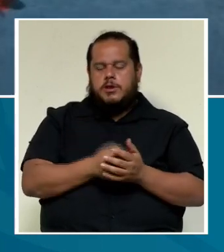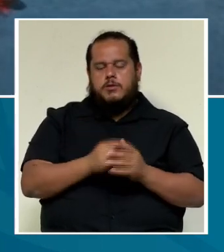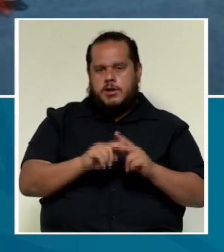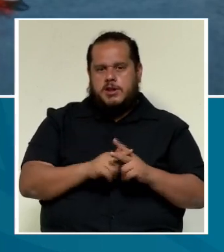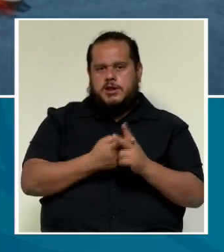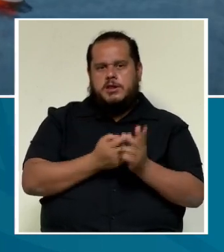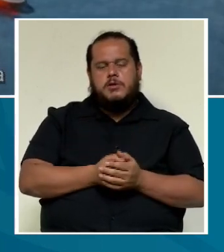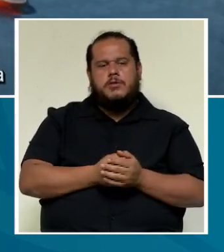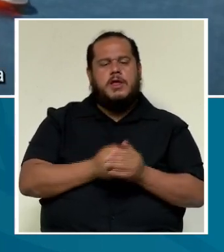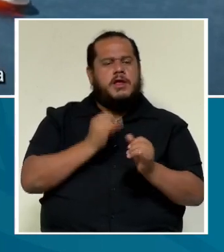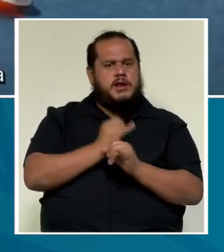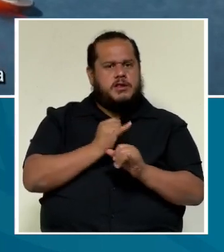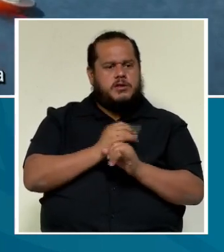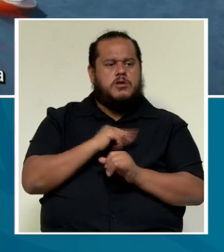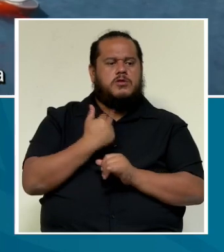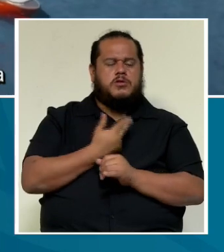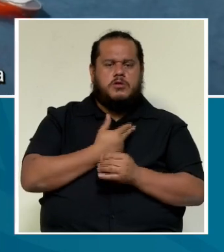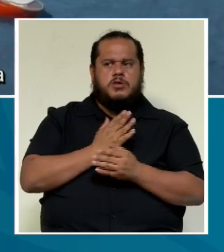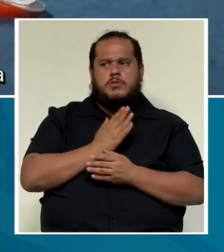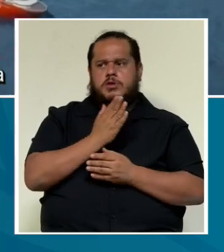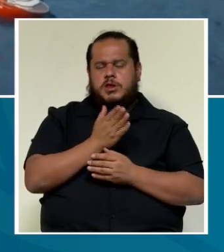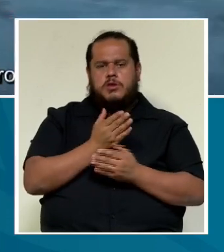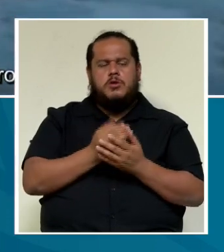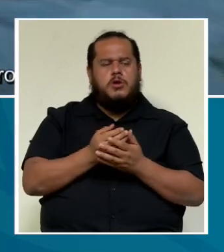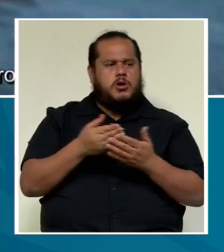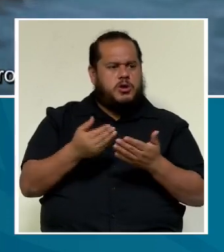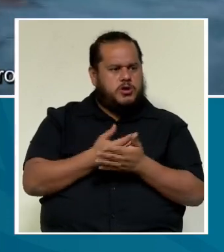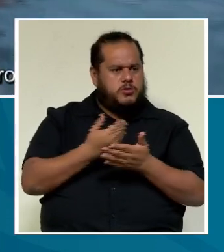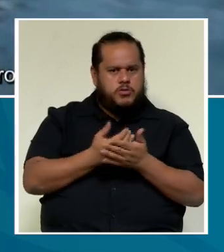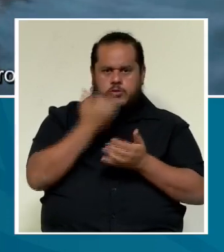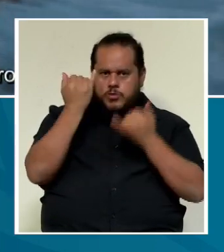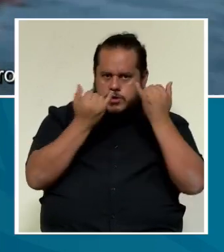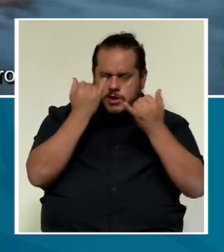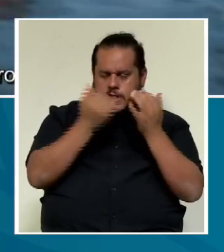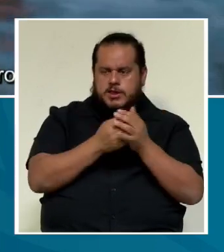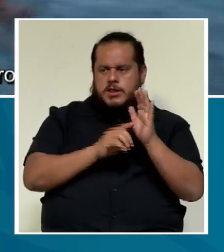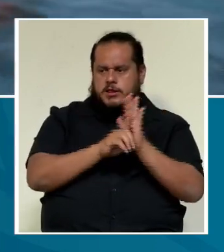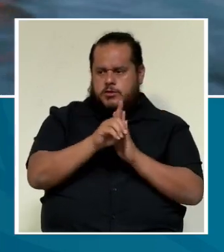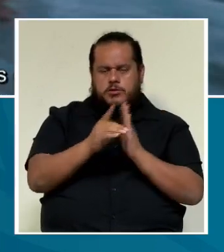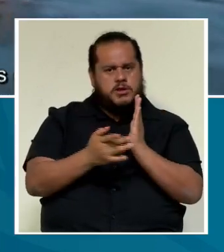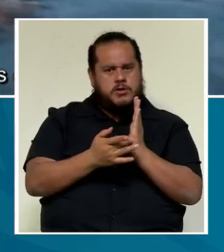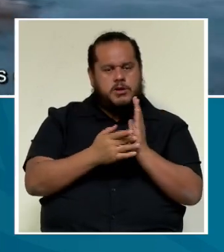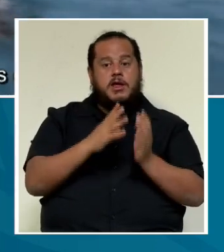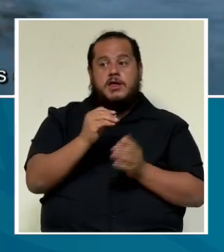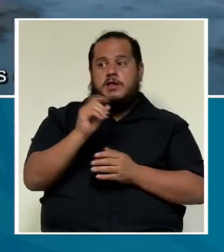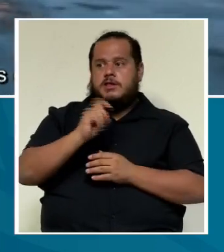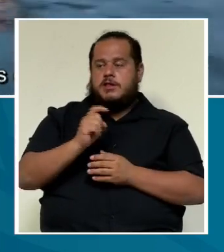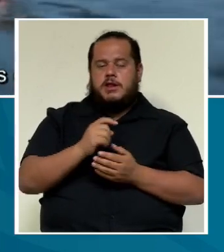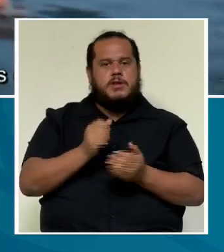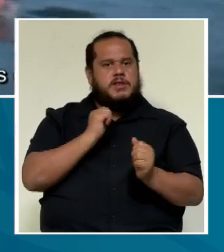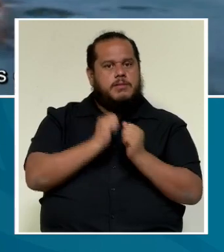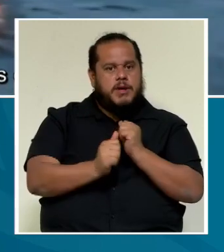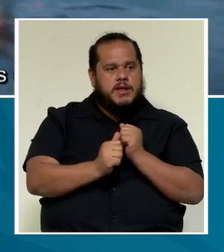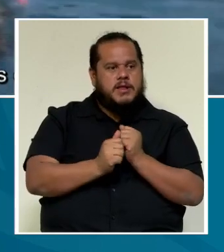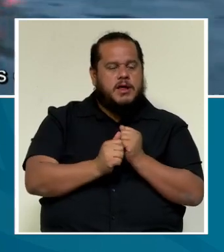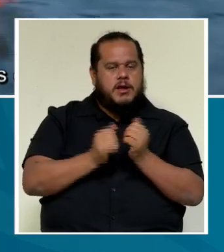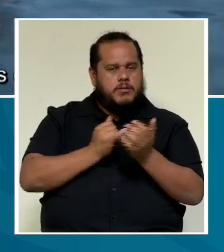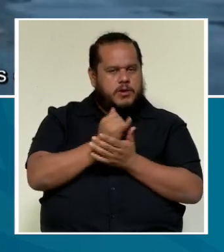inicio, en la institución hemos sido muy innovadores en el desarrollo de diferentes tecnologías, y necesariamente pasa por